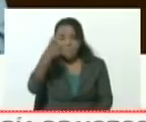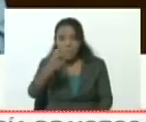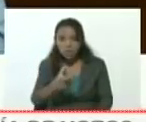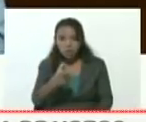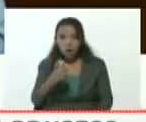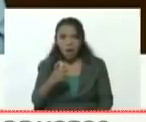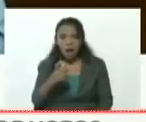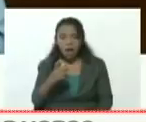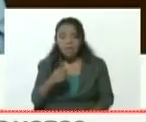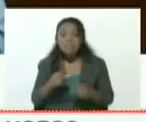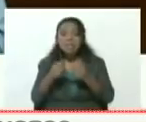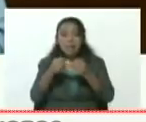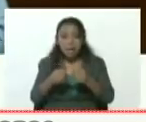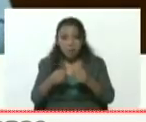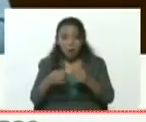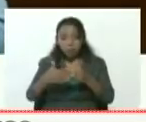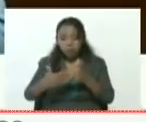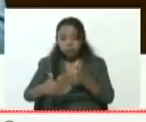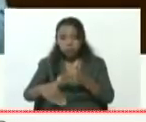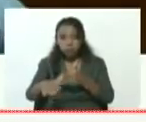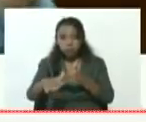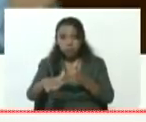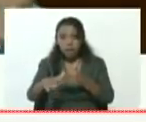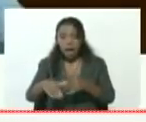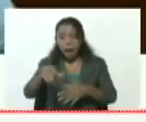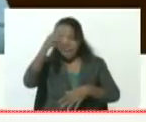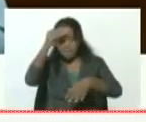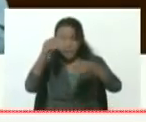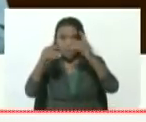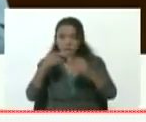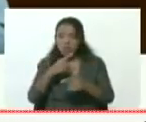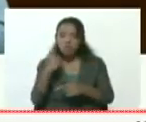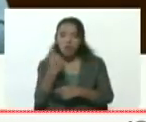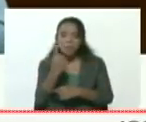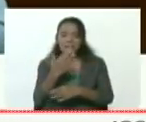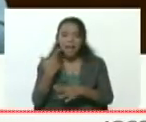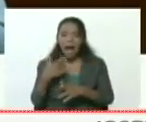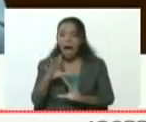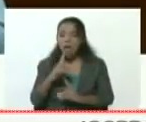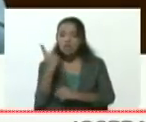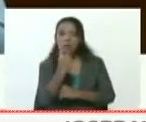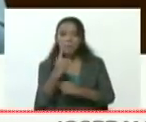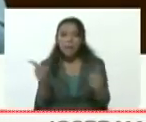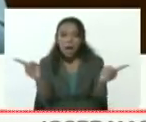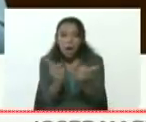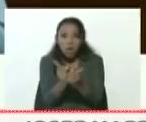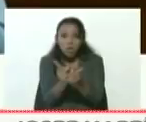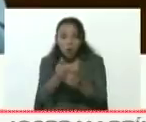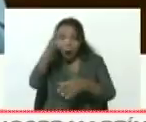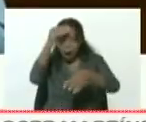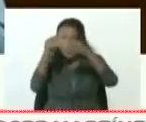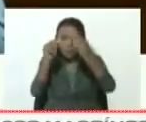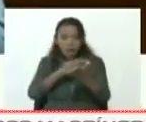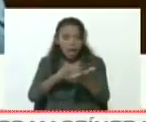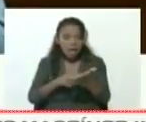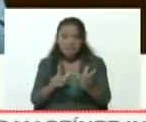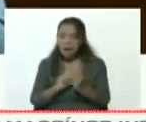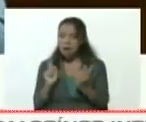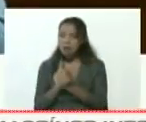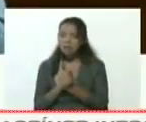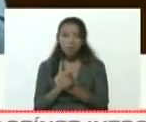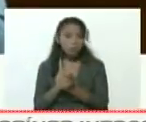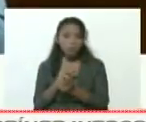allá del hecho de aprender a leer y escribir, no se quedó allí, porque fue en Misión Robinson 1, Misión Robinson